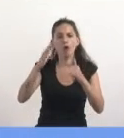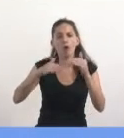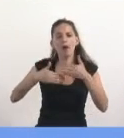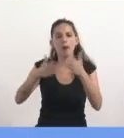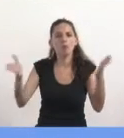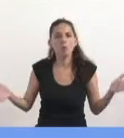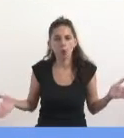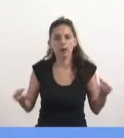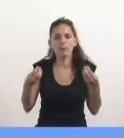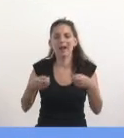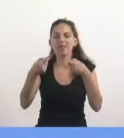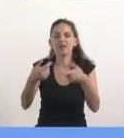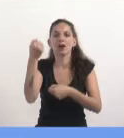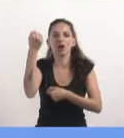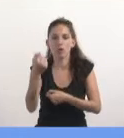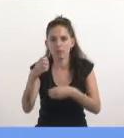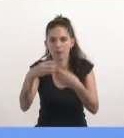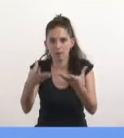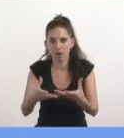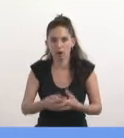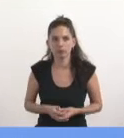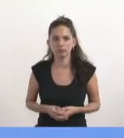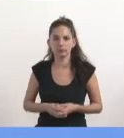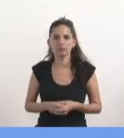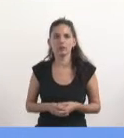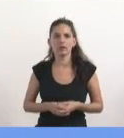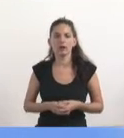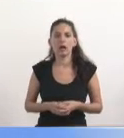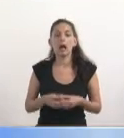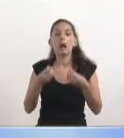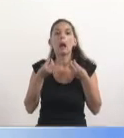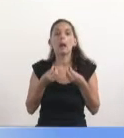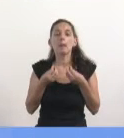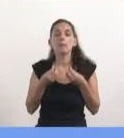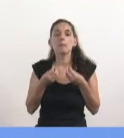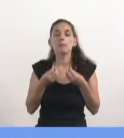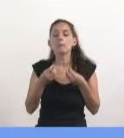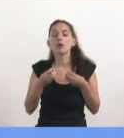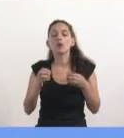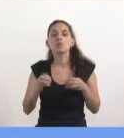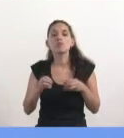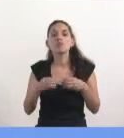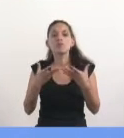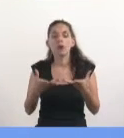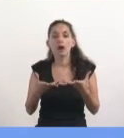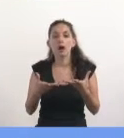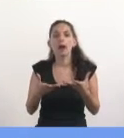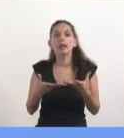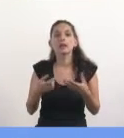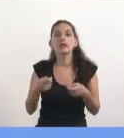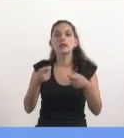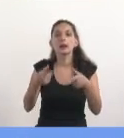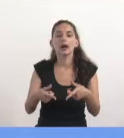que se va a complementar con otra ley que vamos a tratar hoy sobre las inversiones. Pero fundamentalmente también necesitamos tender a